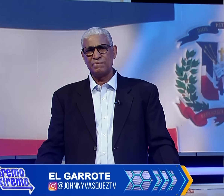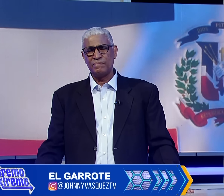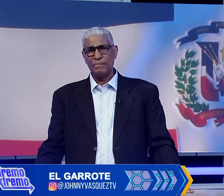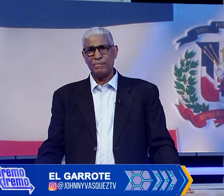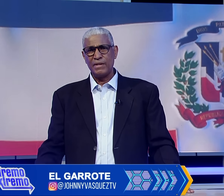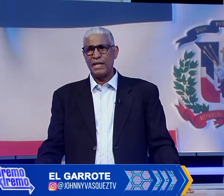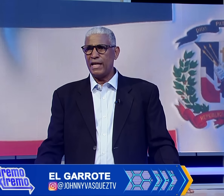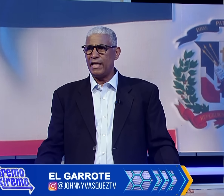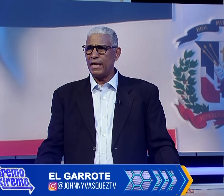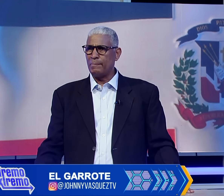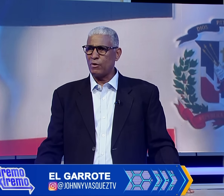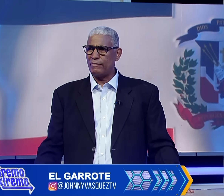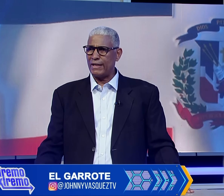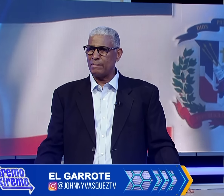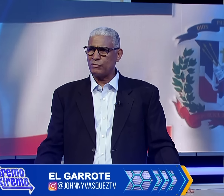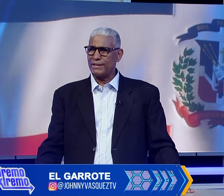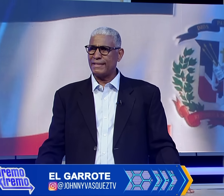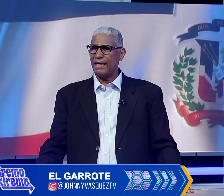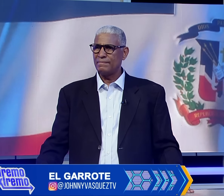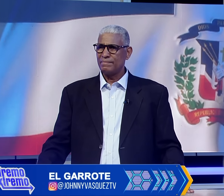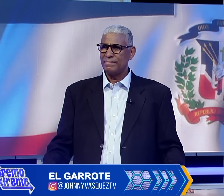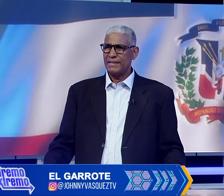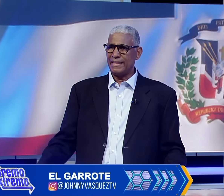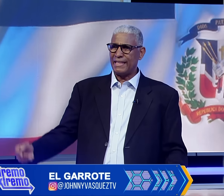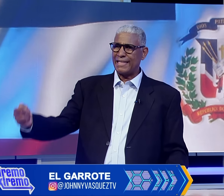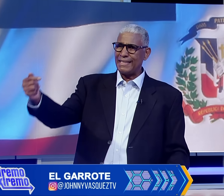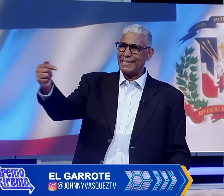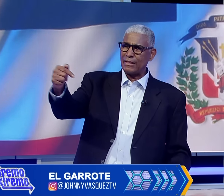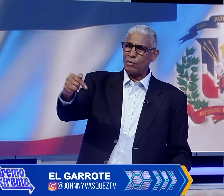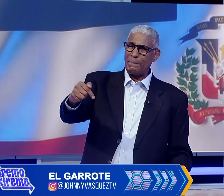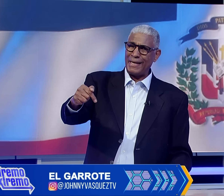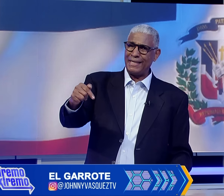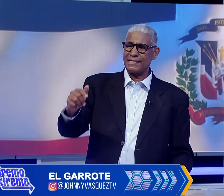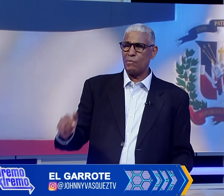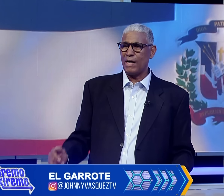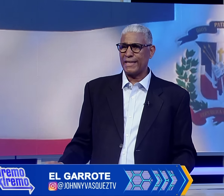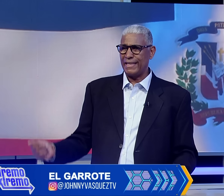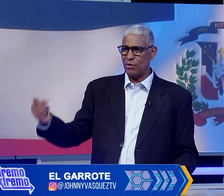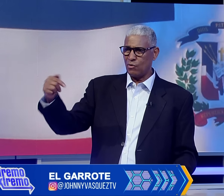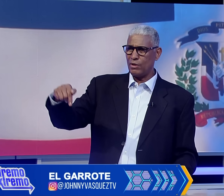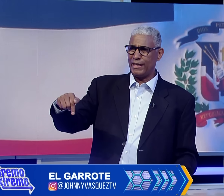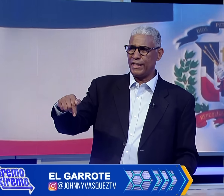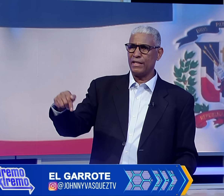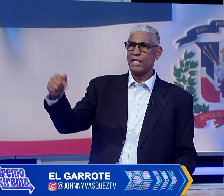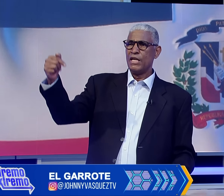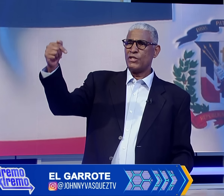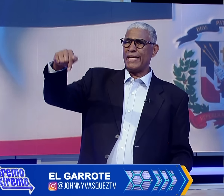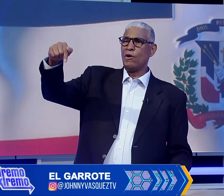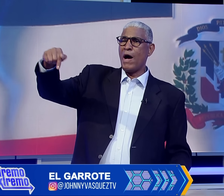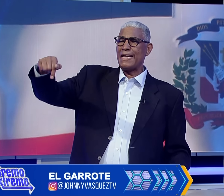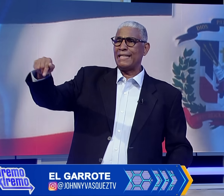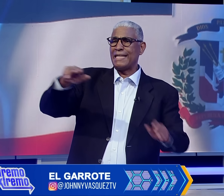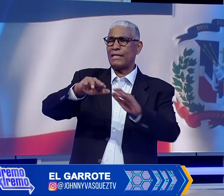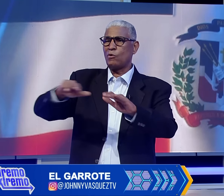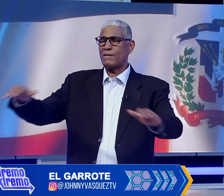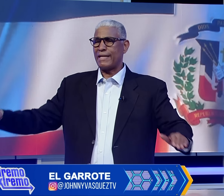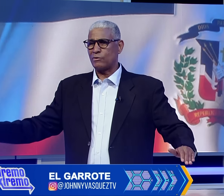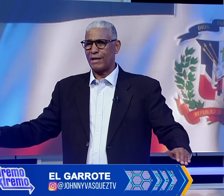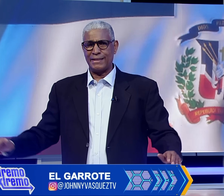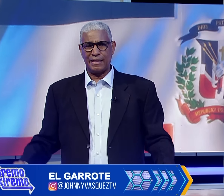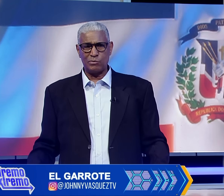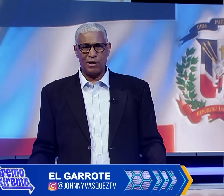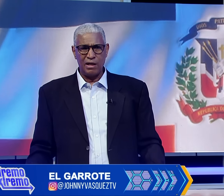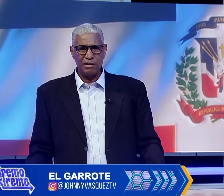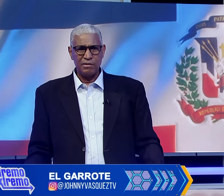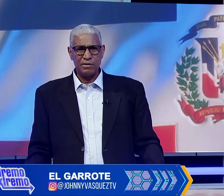pena El ejemplo de felip Bautista y del candidato del PLD en San Juan que dijo lenín si no hay Alianza yo no